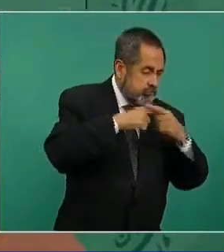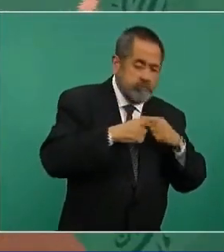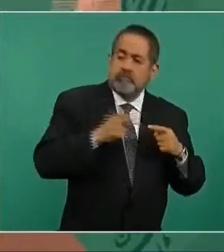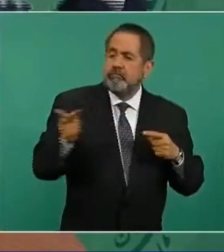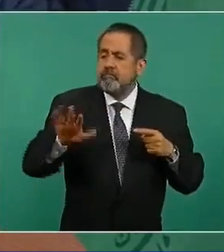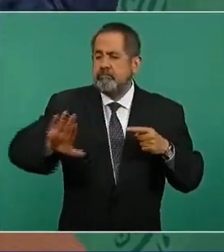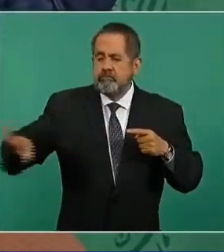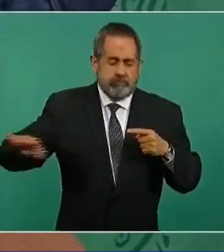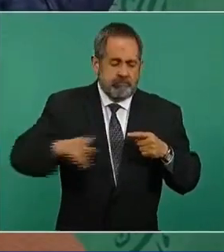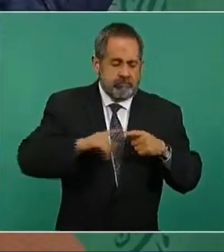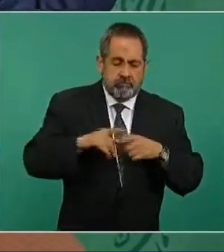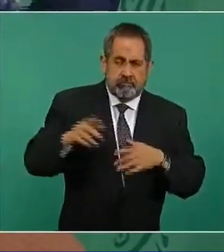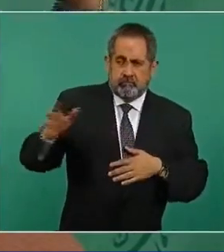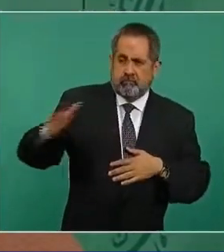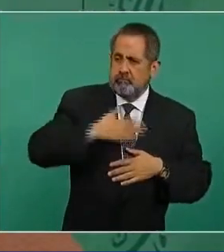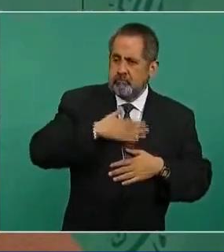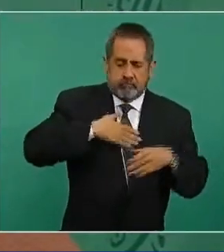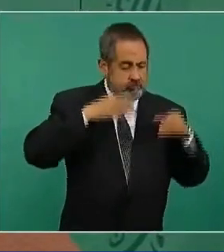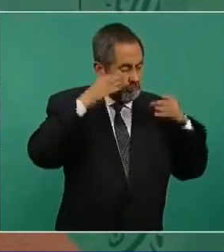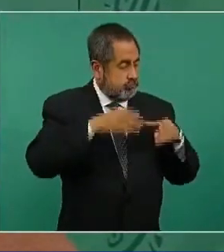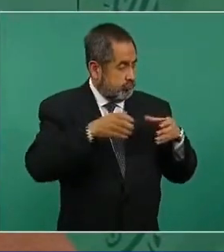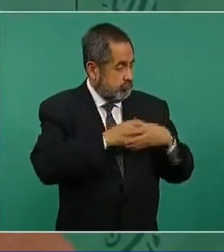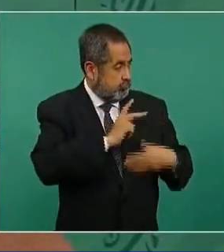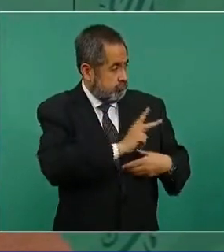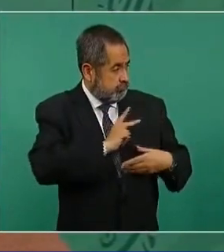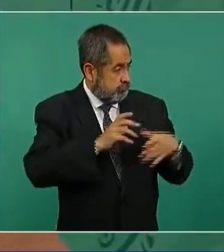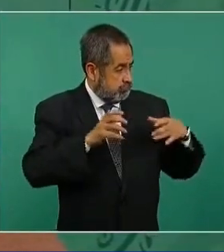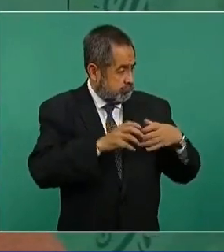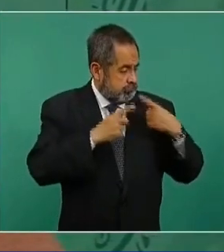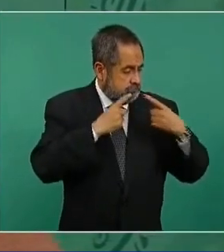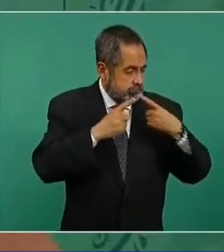la economía es asunto de los economistas